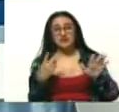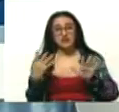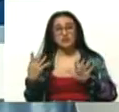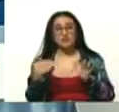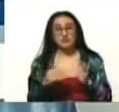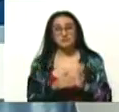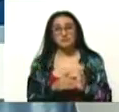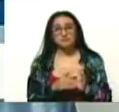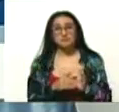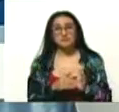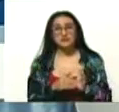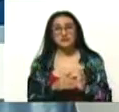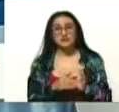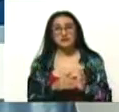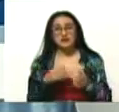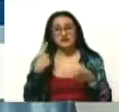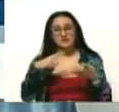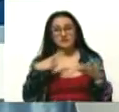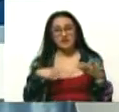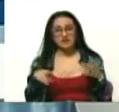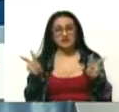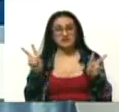3.679.000 actuaciones.